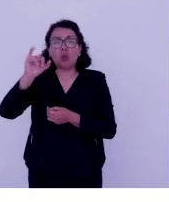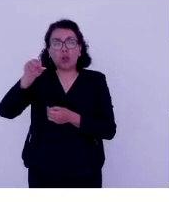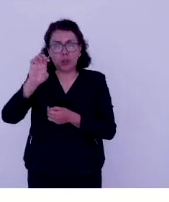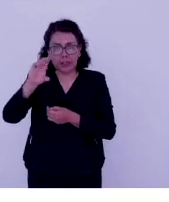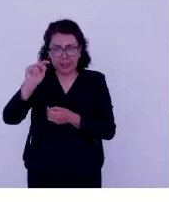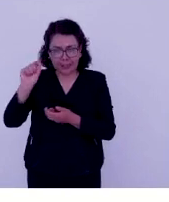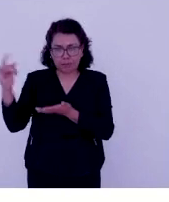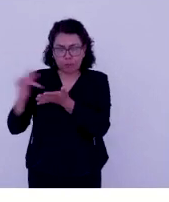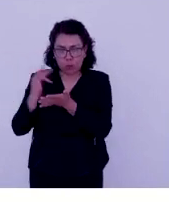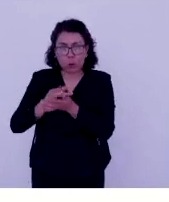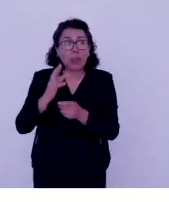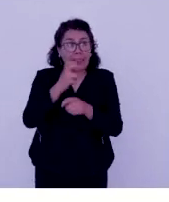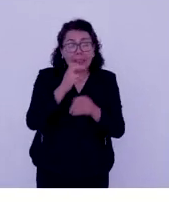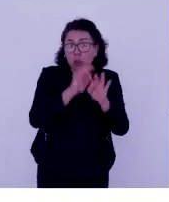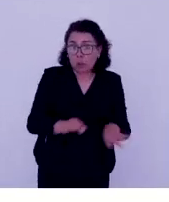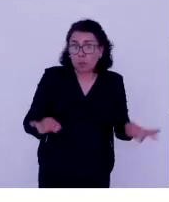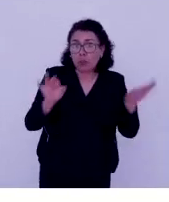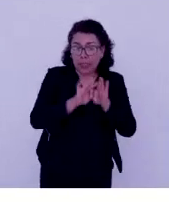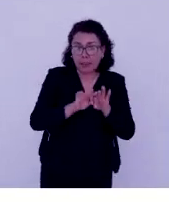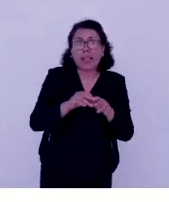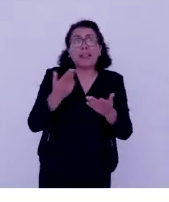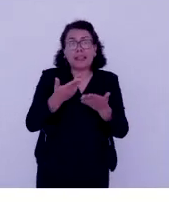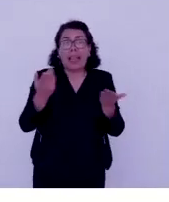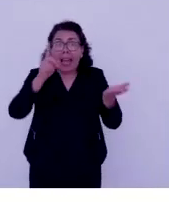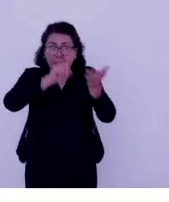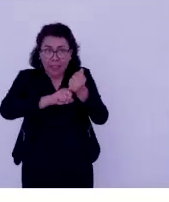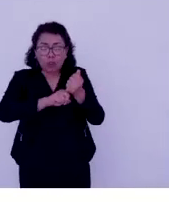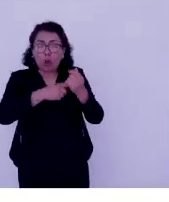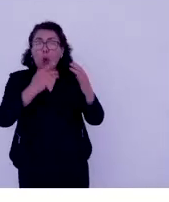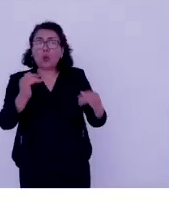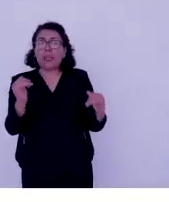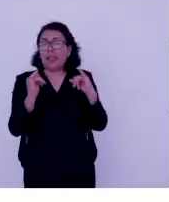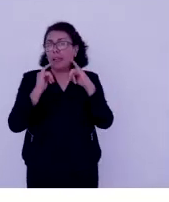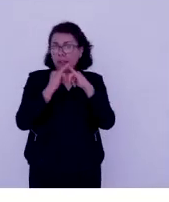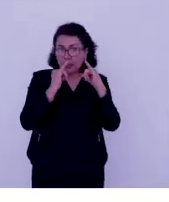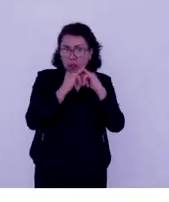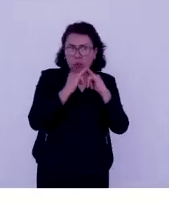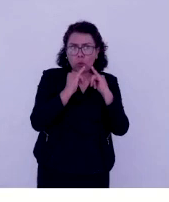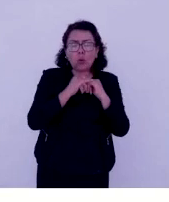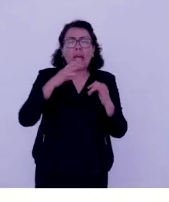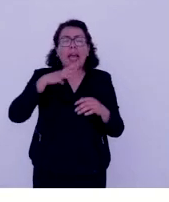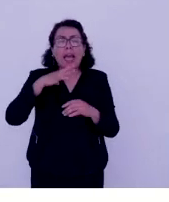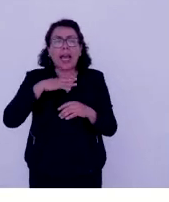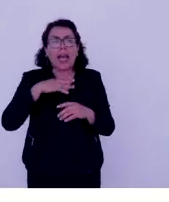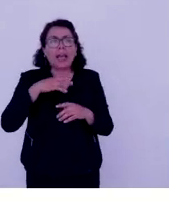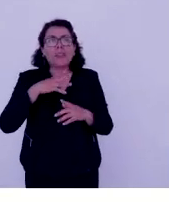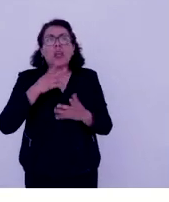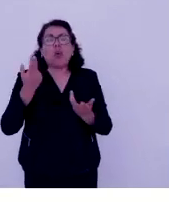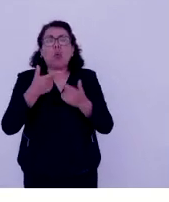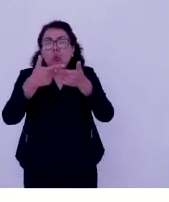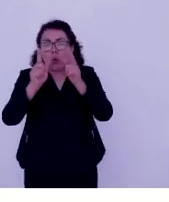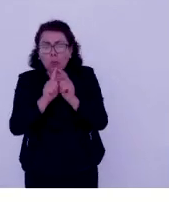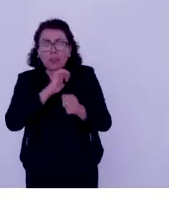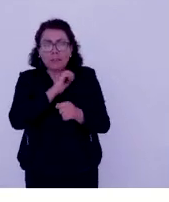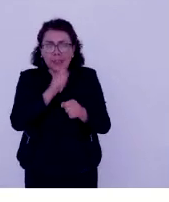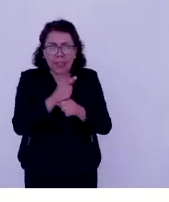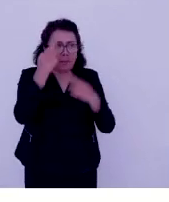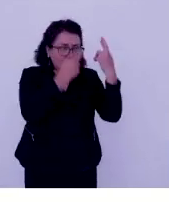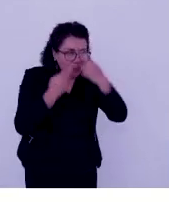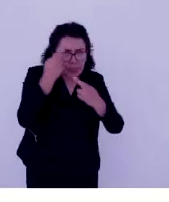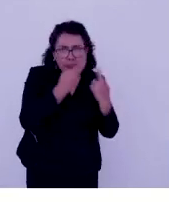la creción del observatorio ciudadano del poder judicial que informé desde mi informe anterior y que es hoy una